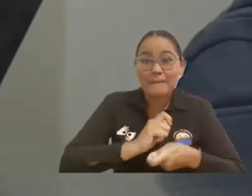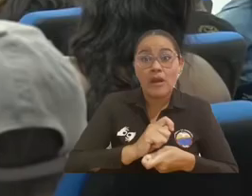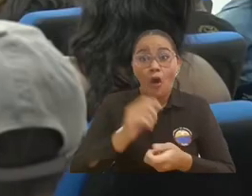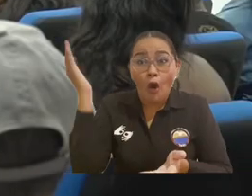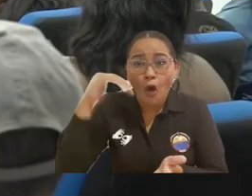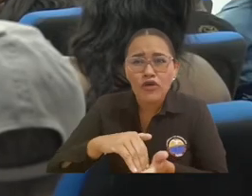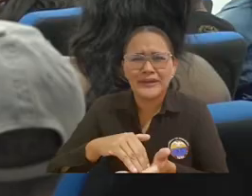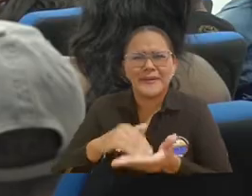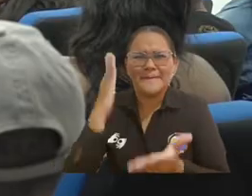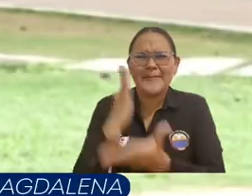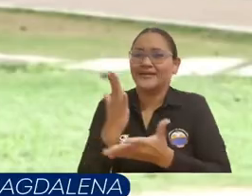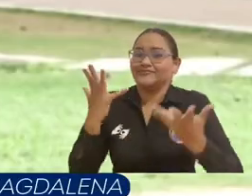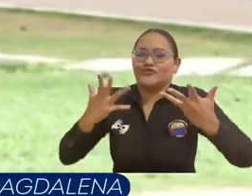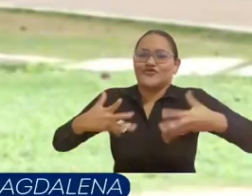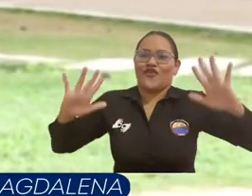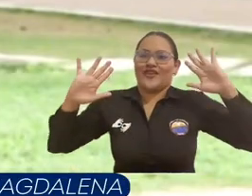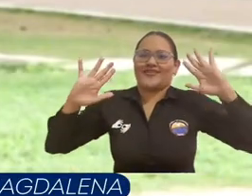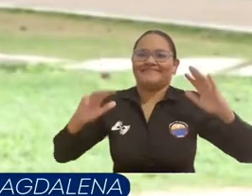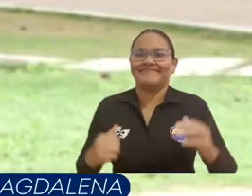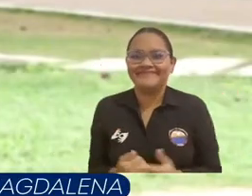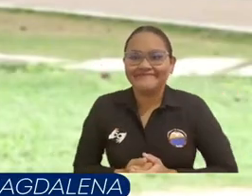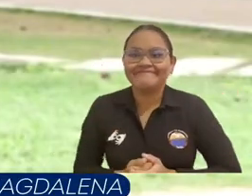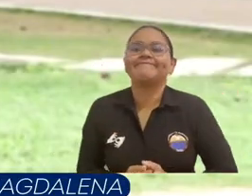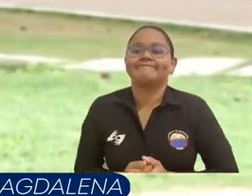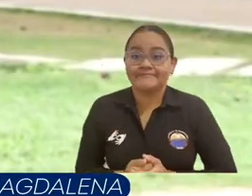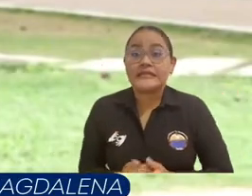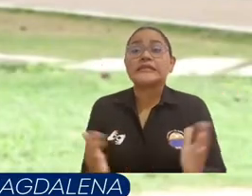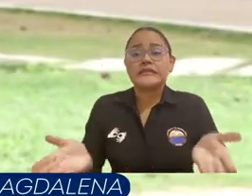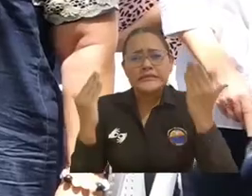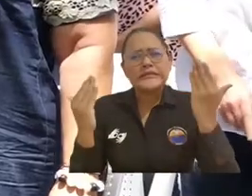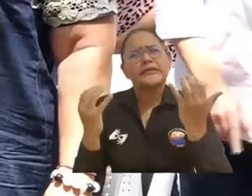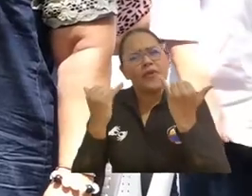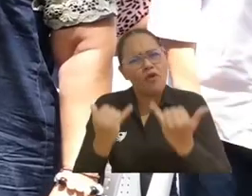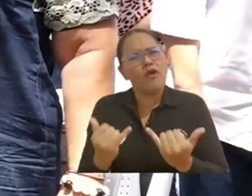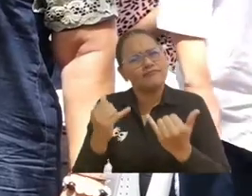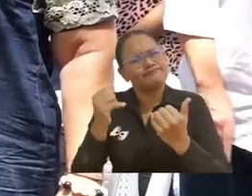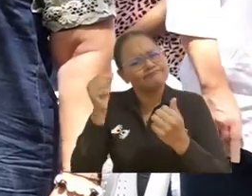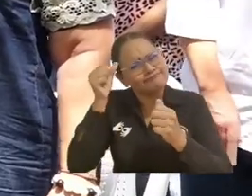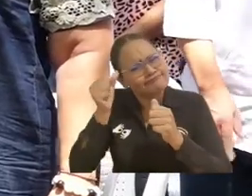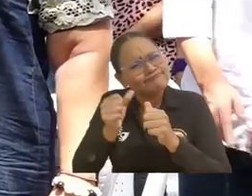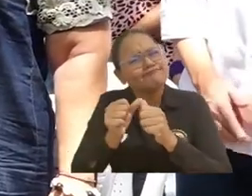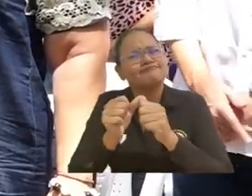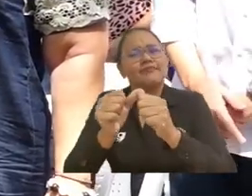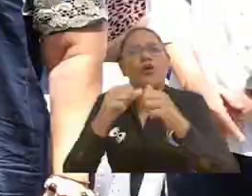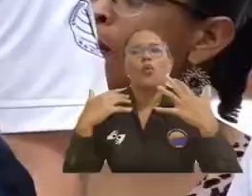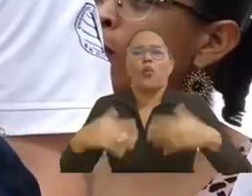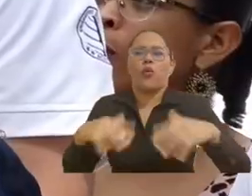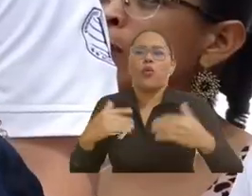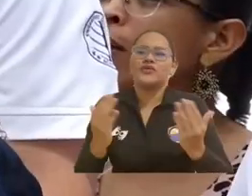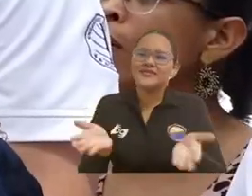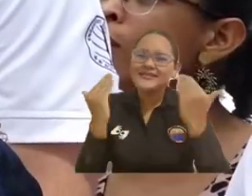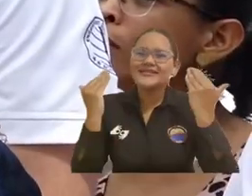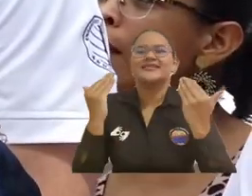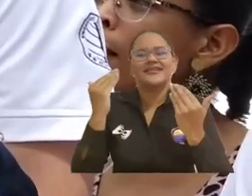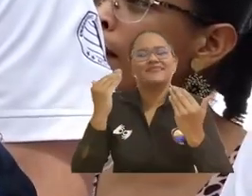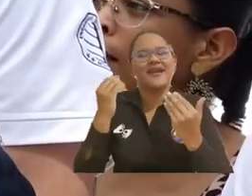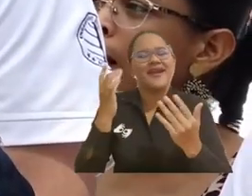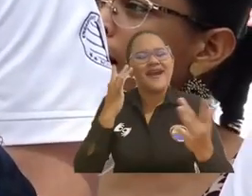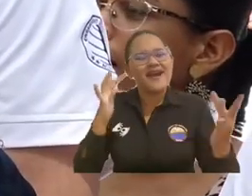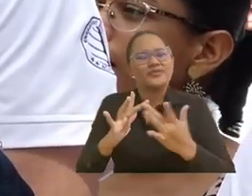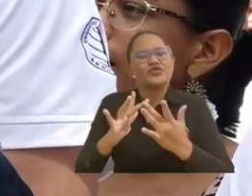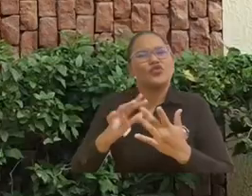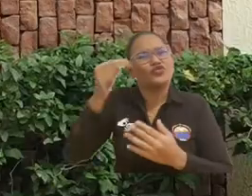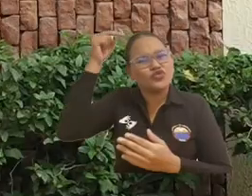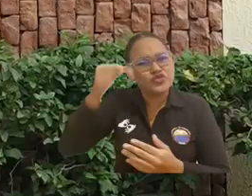pues que hoy la universidad haya participado y acompañado esta conmemoración. Creo que hace parte de esa reconstrucción de la